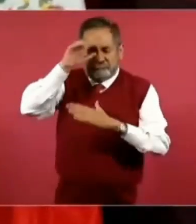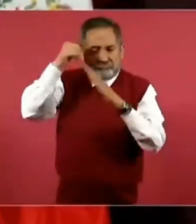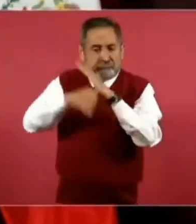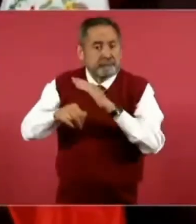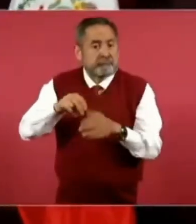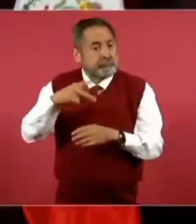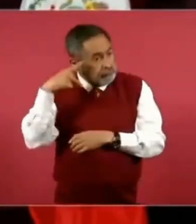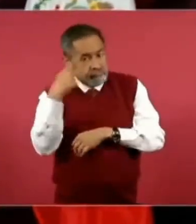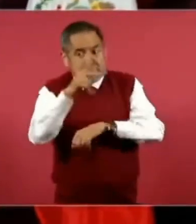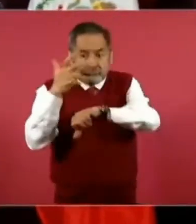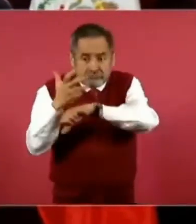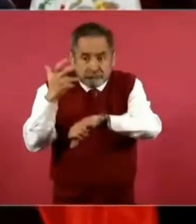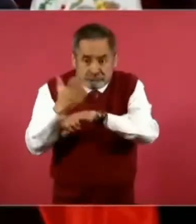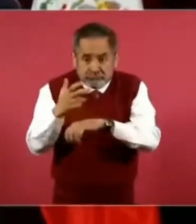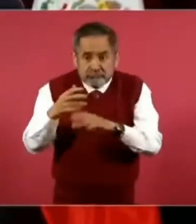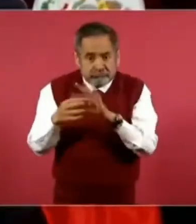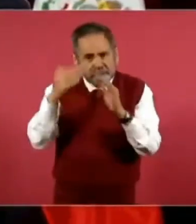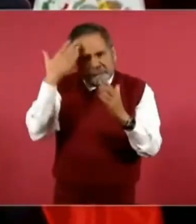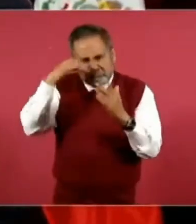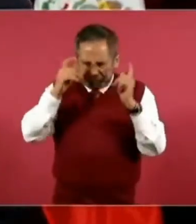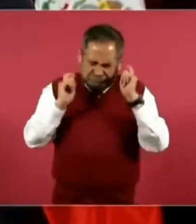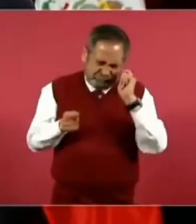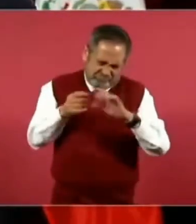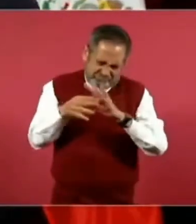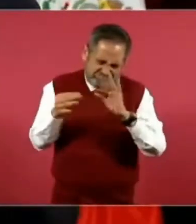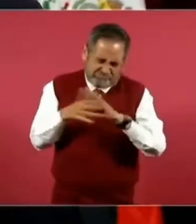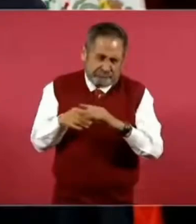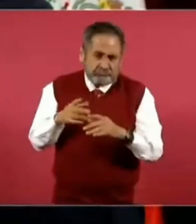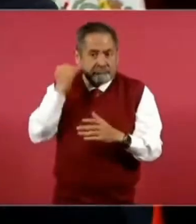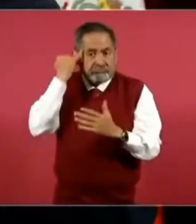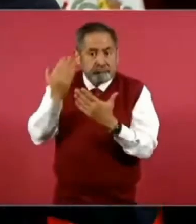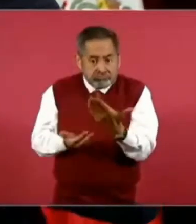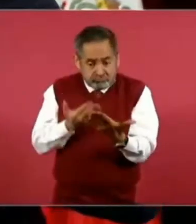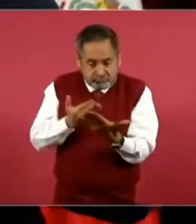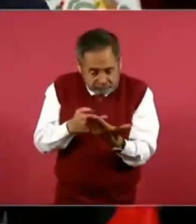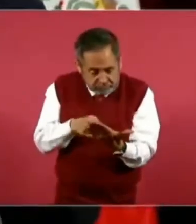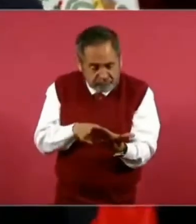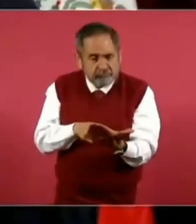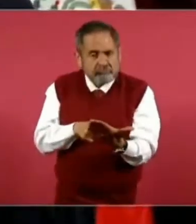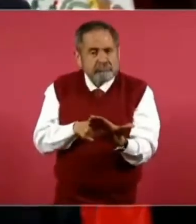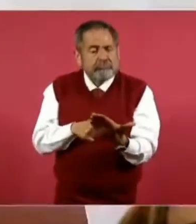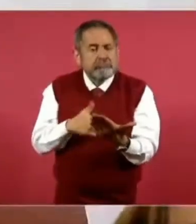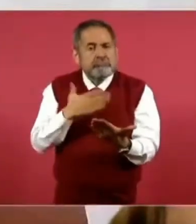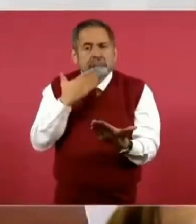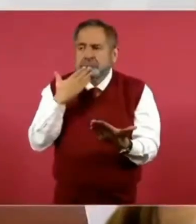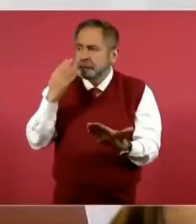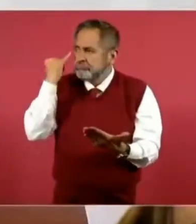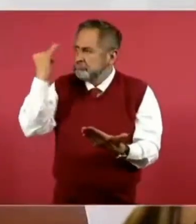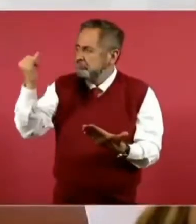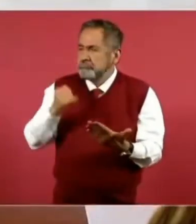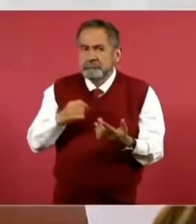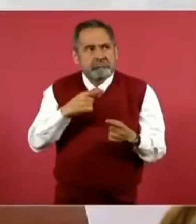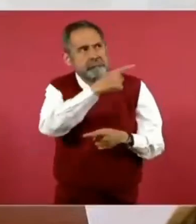estadounidenses que tienen planteamientos distintos.